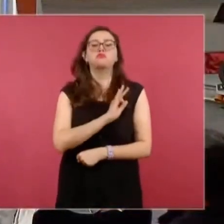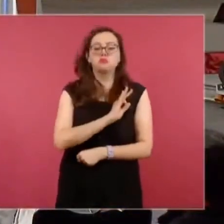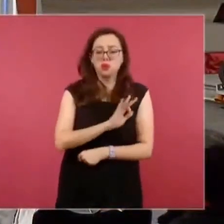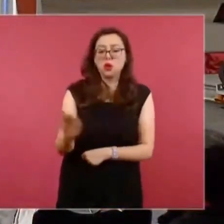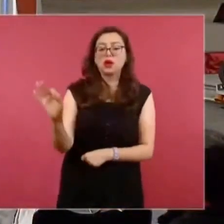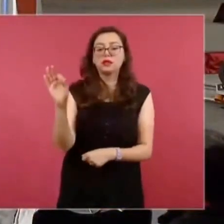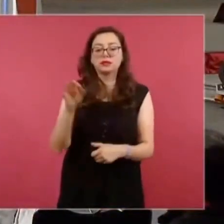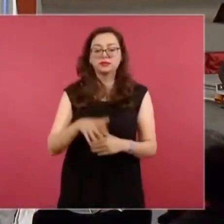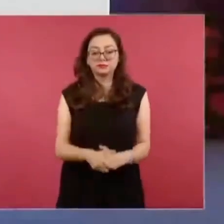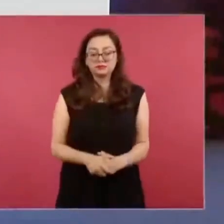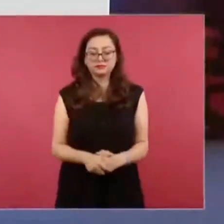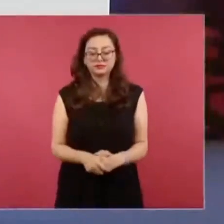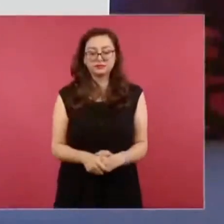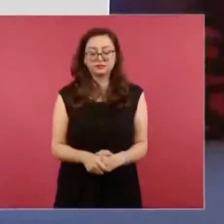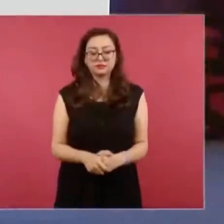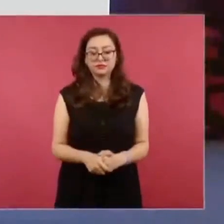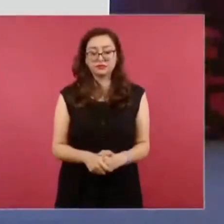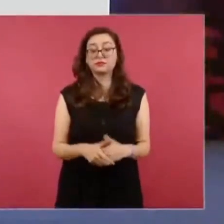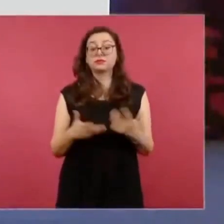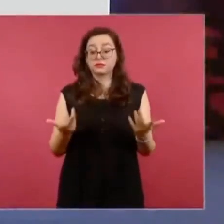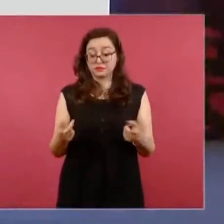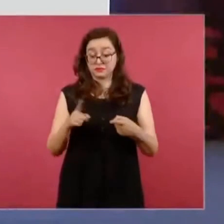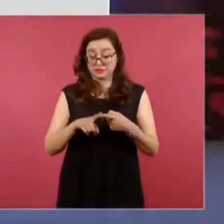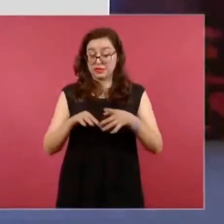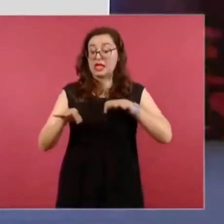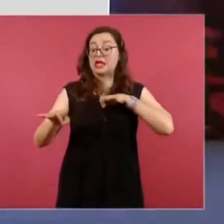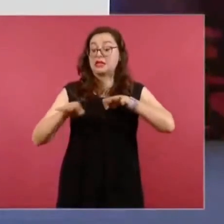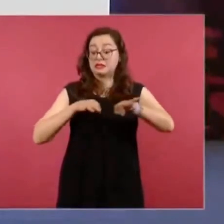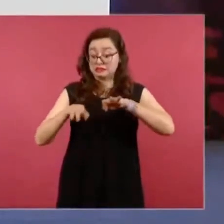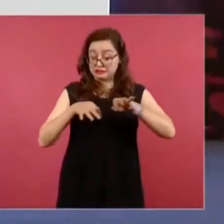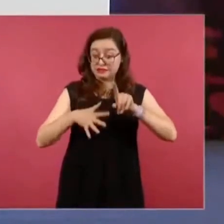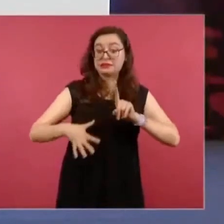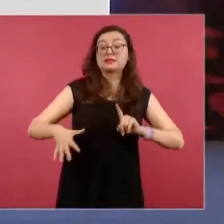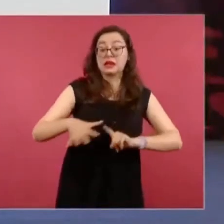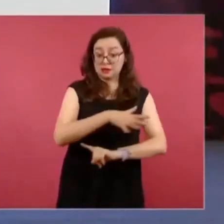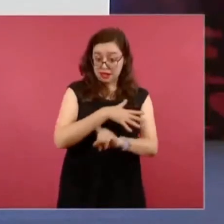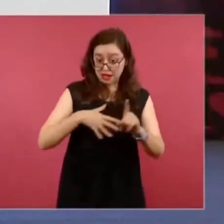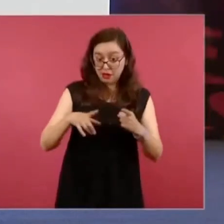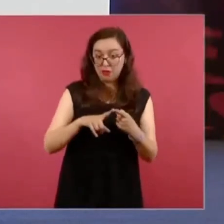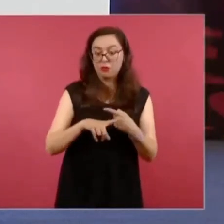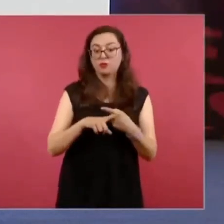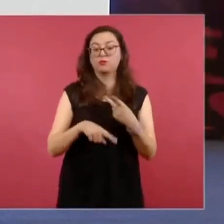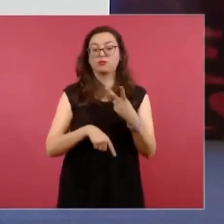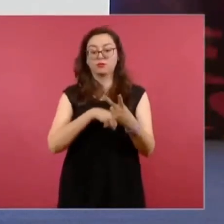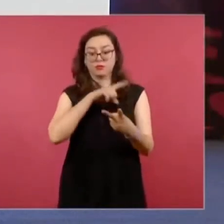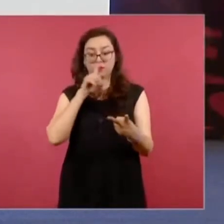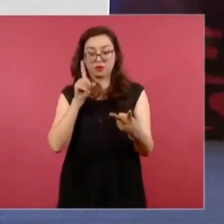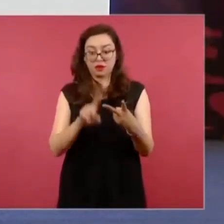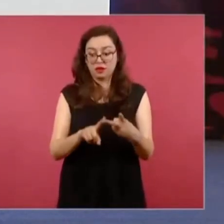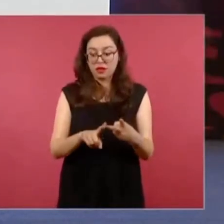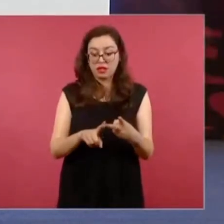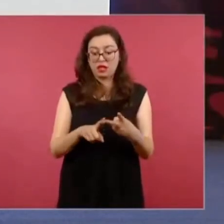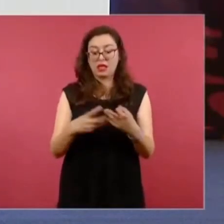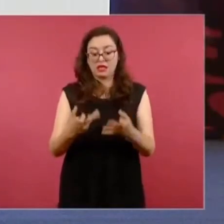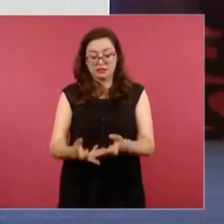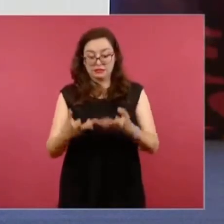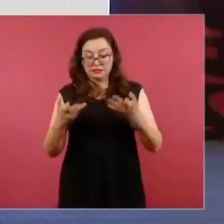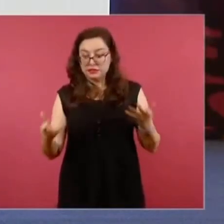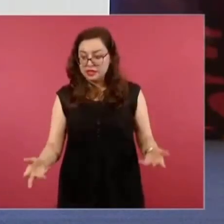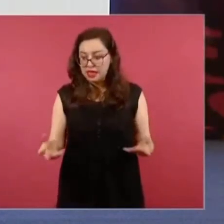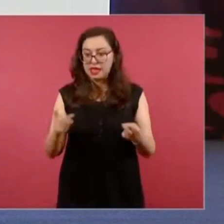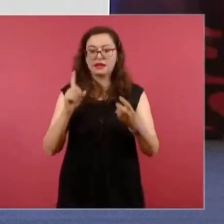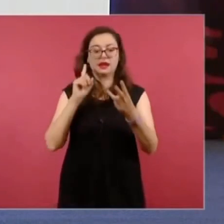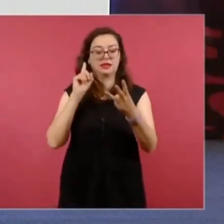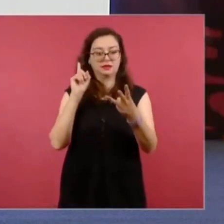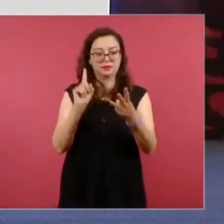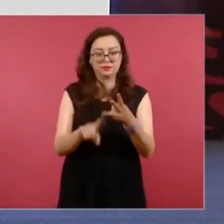El mejoramiento de las condiciones del trabajo, por una parte, y por otra, la equitativa distribución de las tierras,